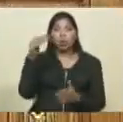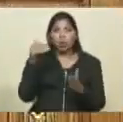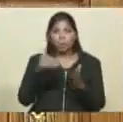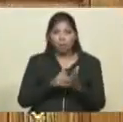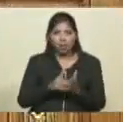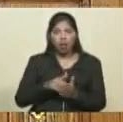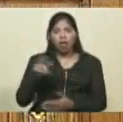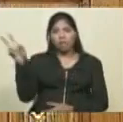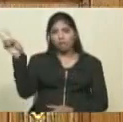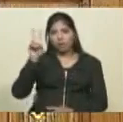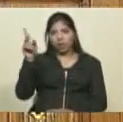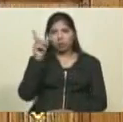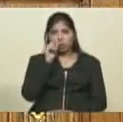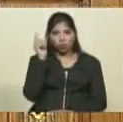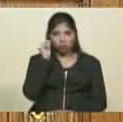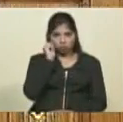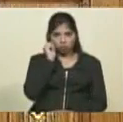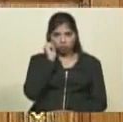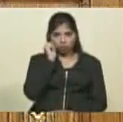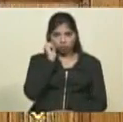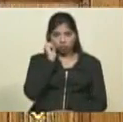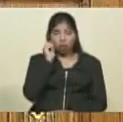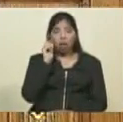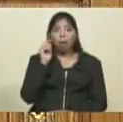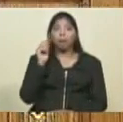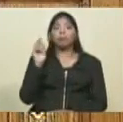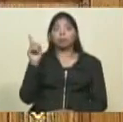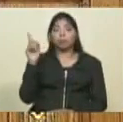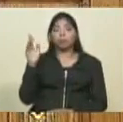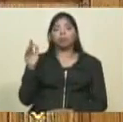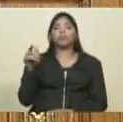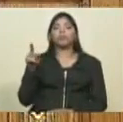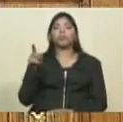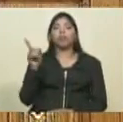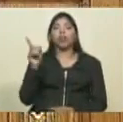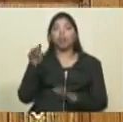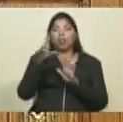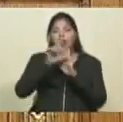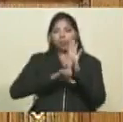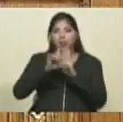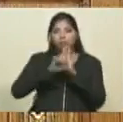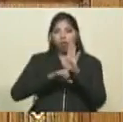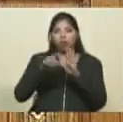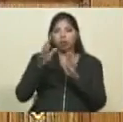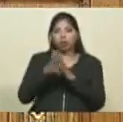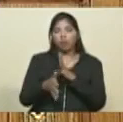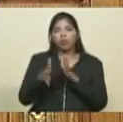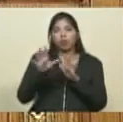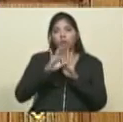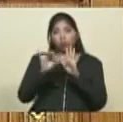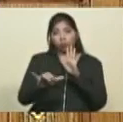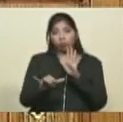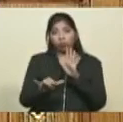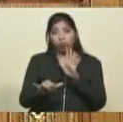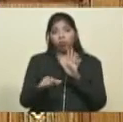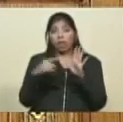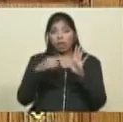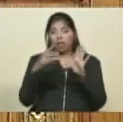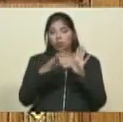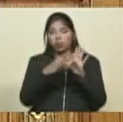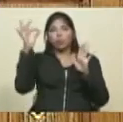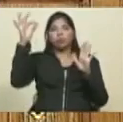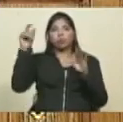venezolanos y venezolanas que se postularon como candidatos a la constituyente. Es importante resaltarlo porque un proceso